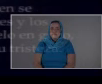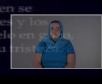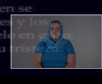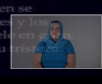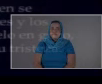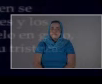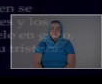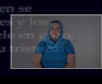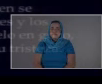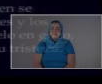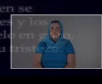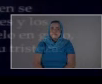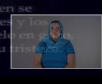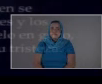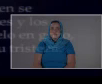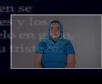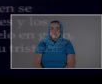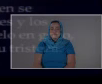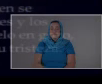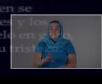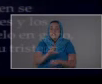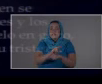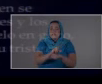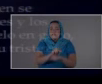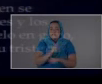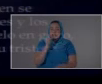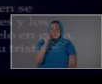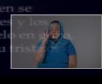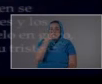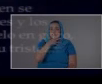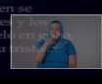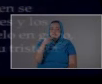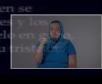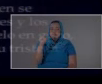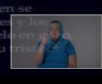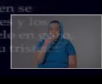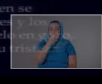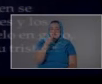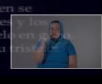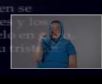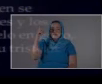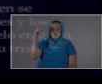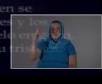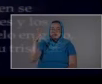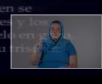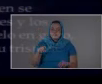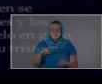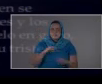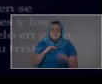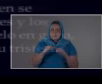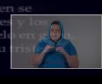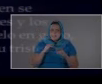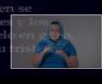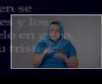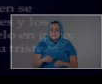De dejar que el Espíritu de Dios obre. El Espíritu de Dios